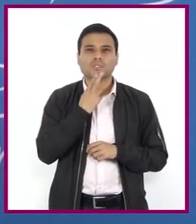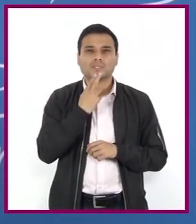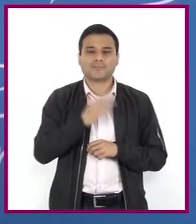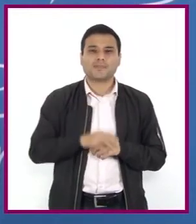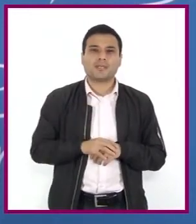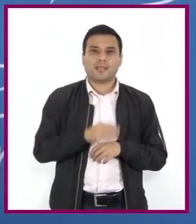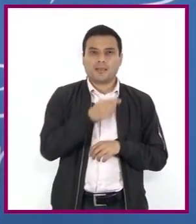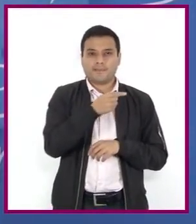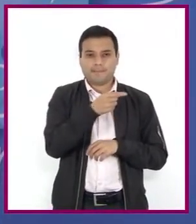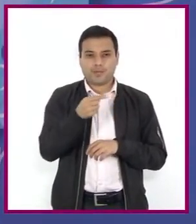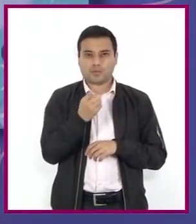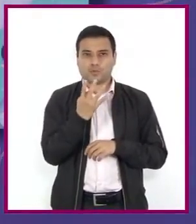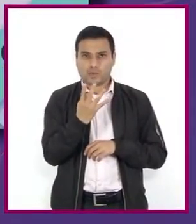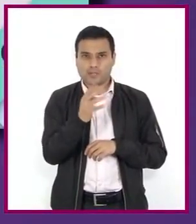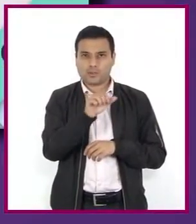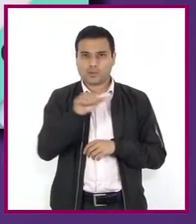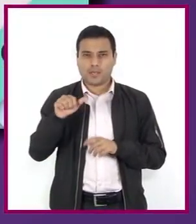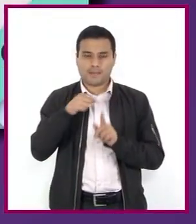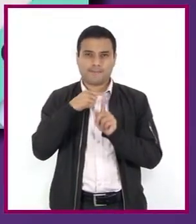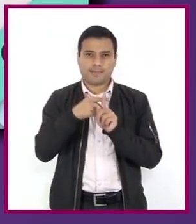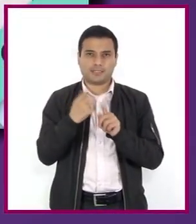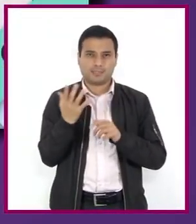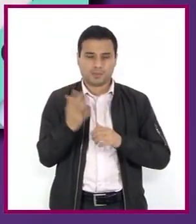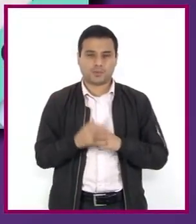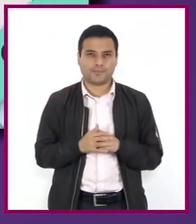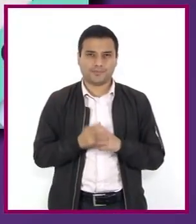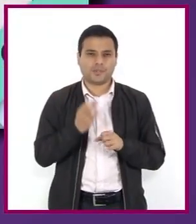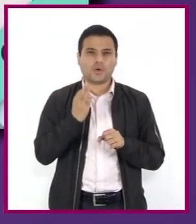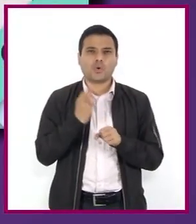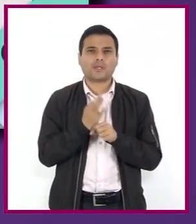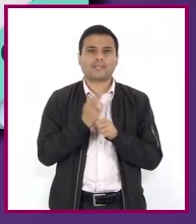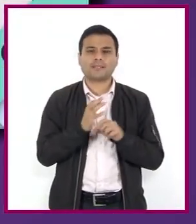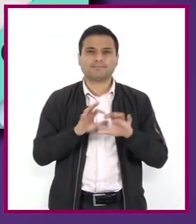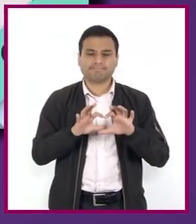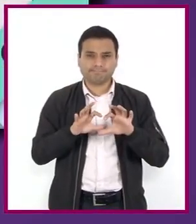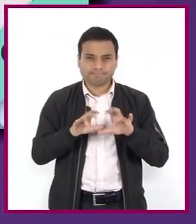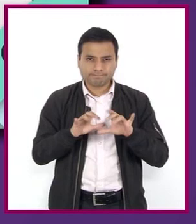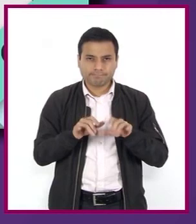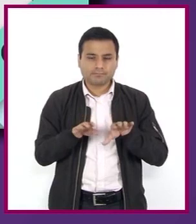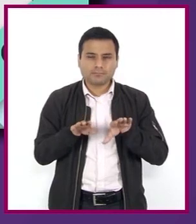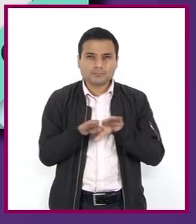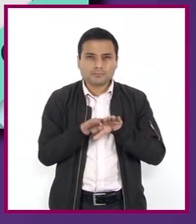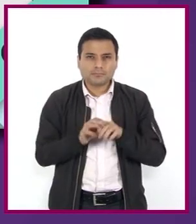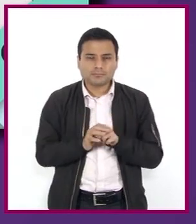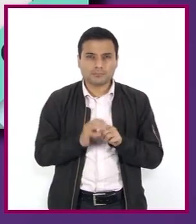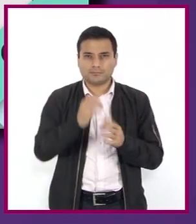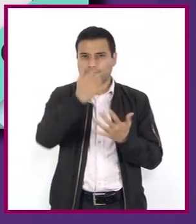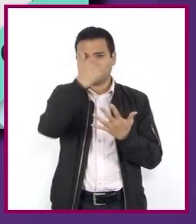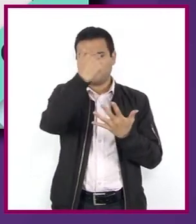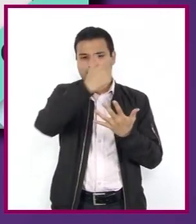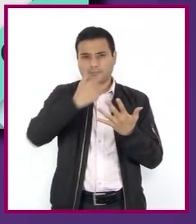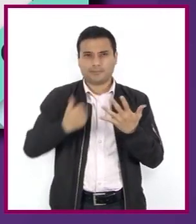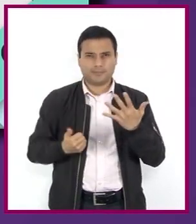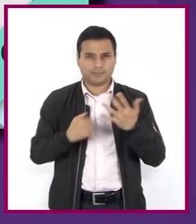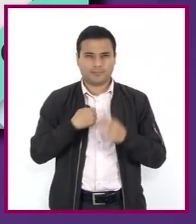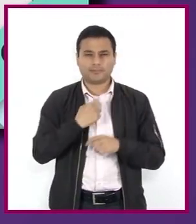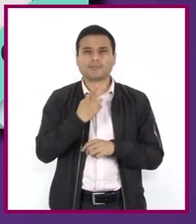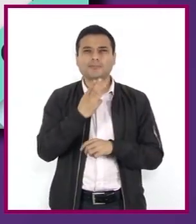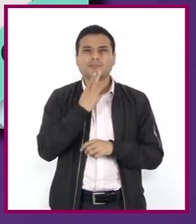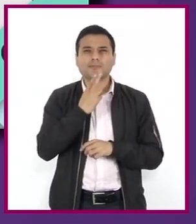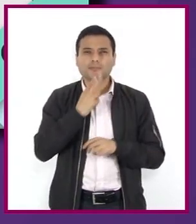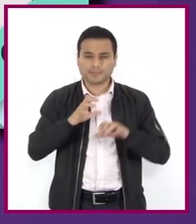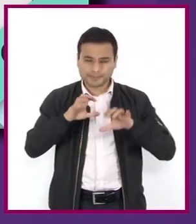hasta 5 positivo. En esta ocasión, calculemos las operaciones de cada valor propuesto para x en una sola